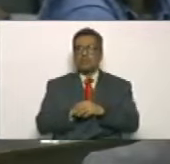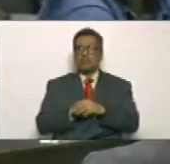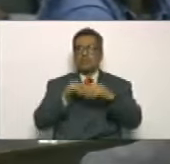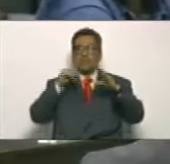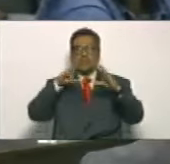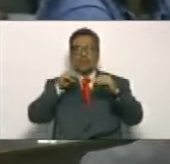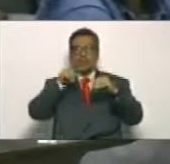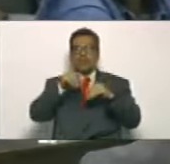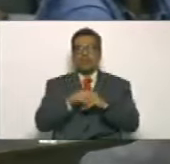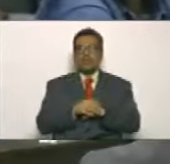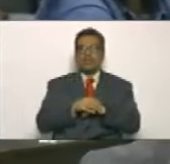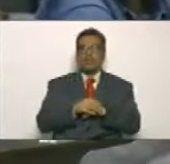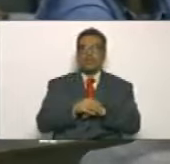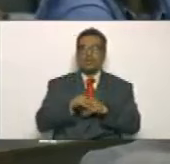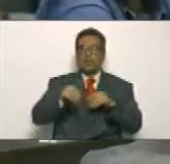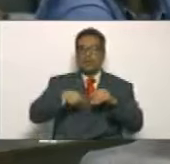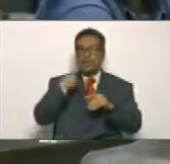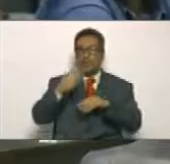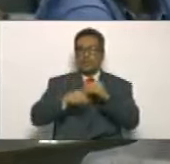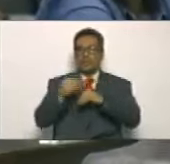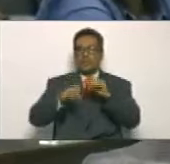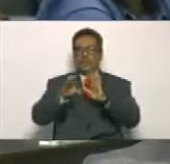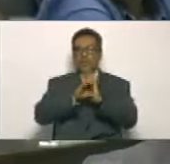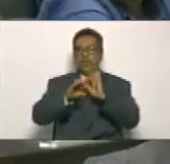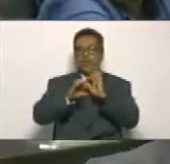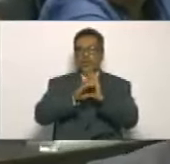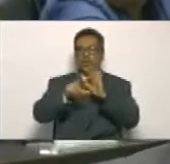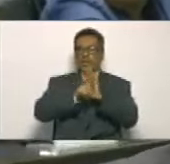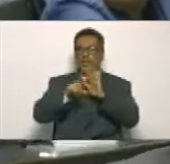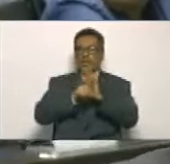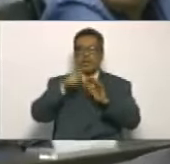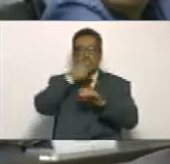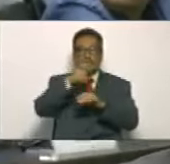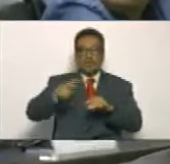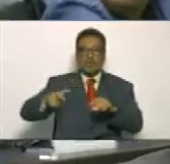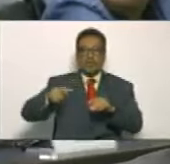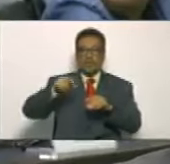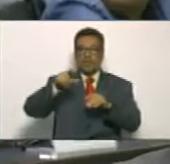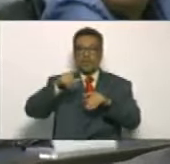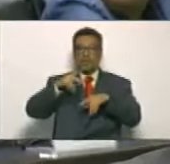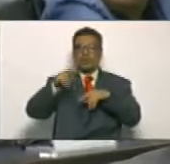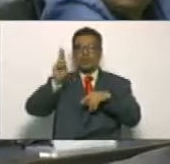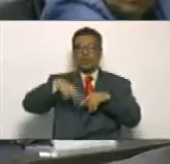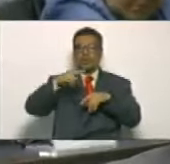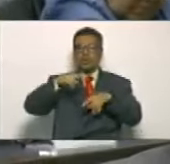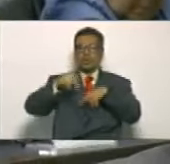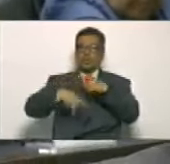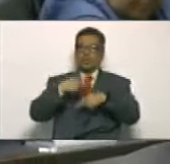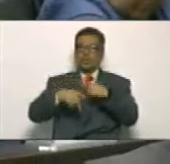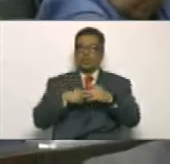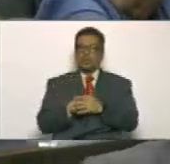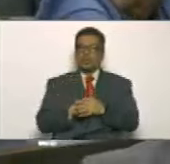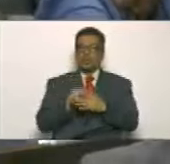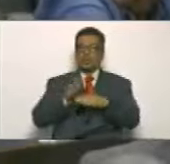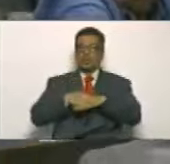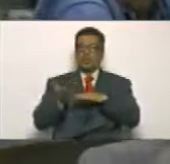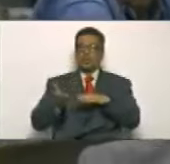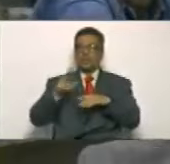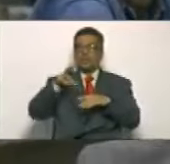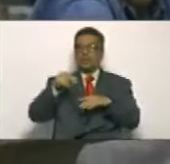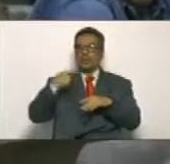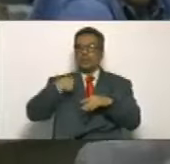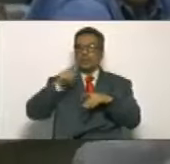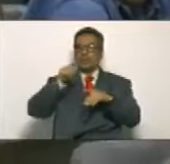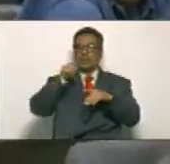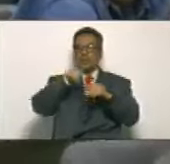habló de que se podía hacer una ley para los pueblos indígenas, pero nunca se desarrolló, porque no merecíamos estar